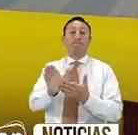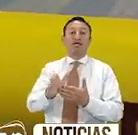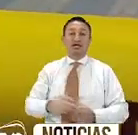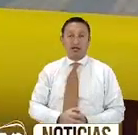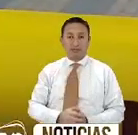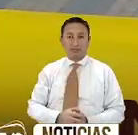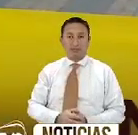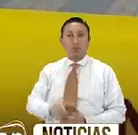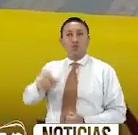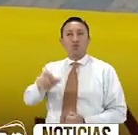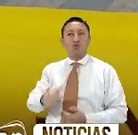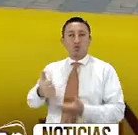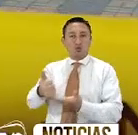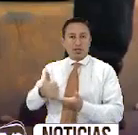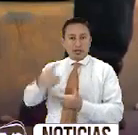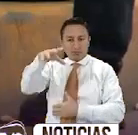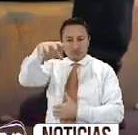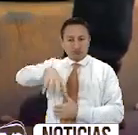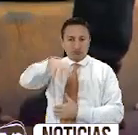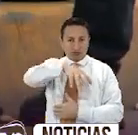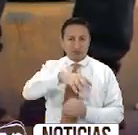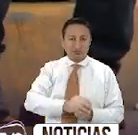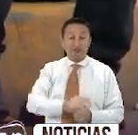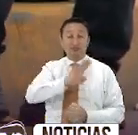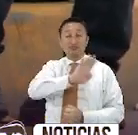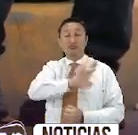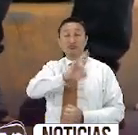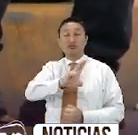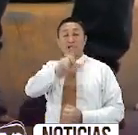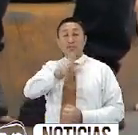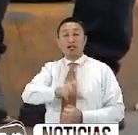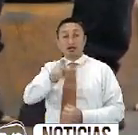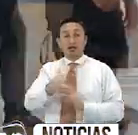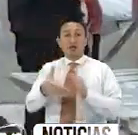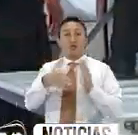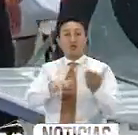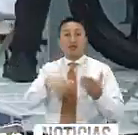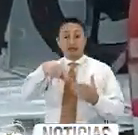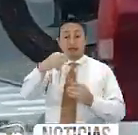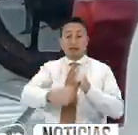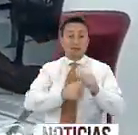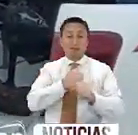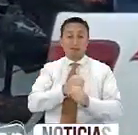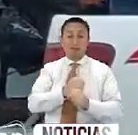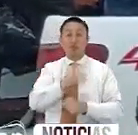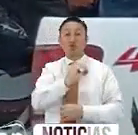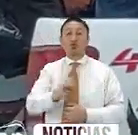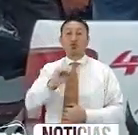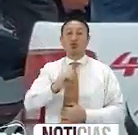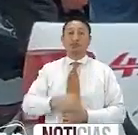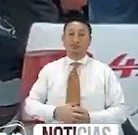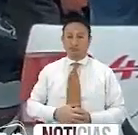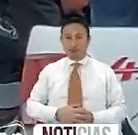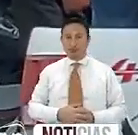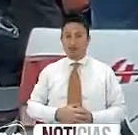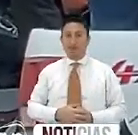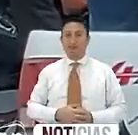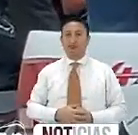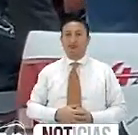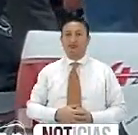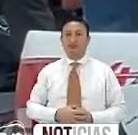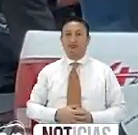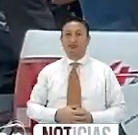Según reporte, en esta provincia ya se registran 47 muertes violentas en lo que va del mes de octubre de este año,